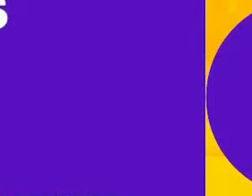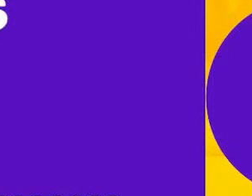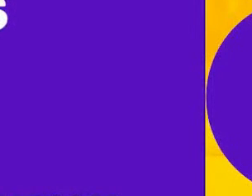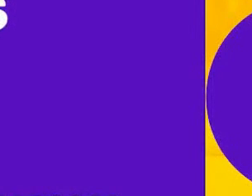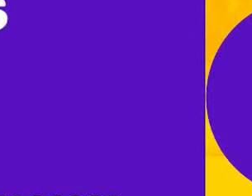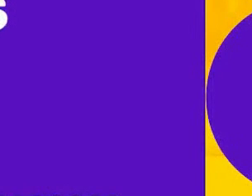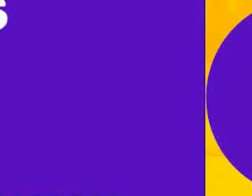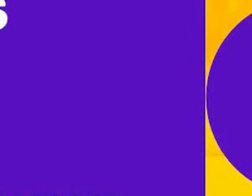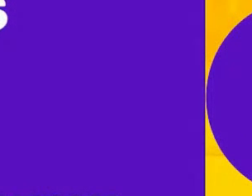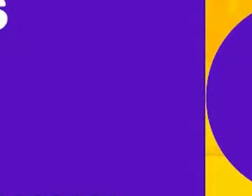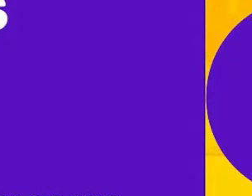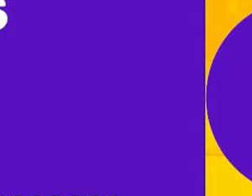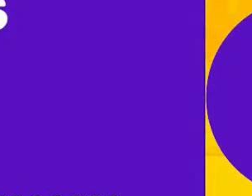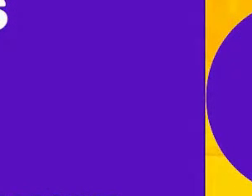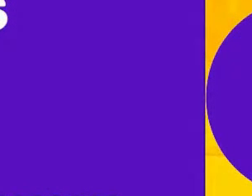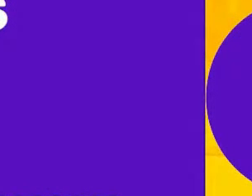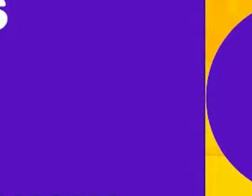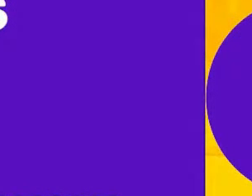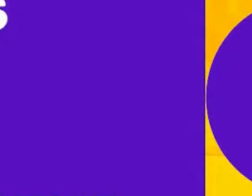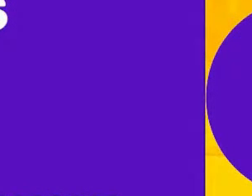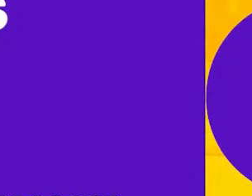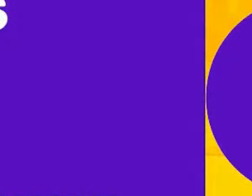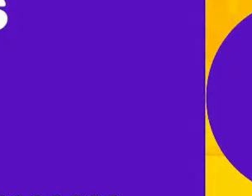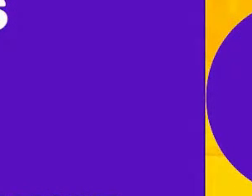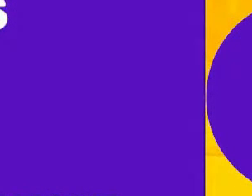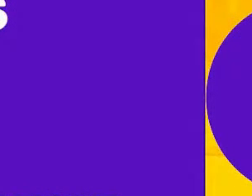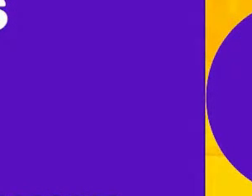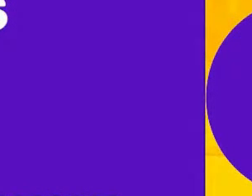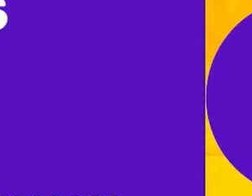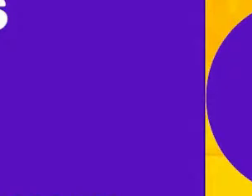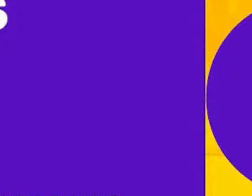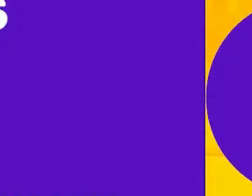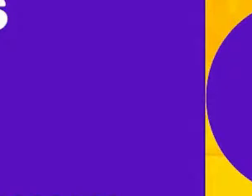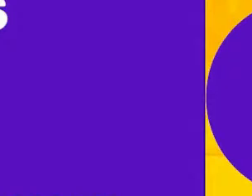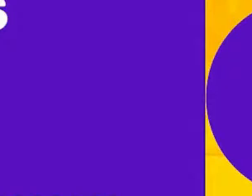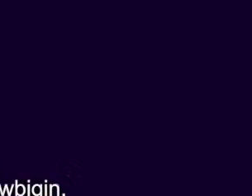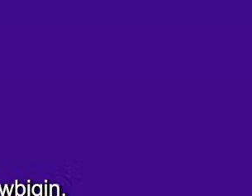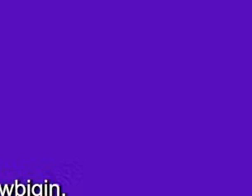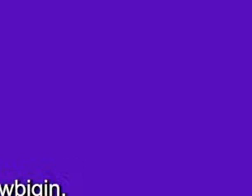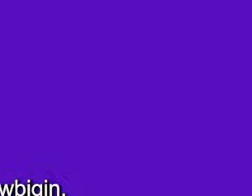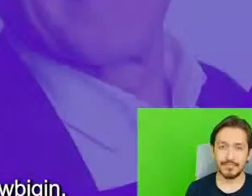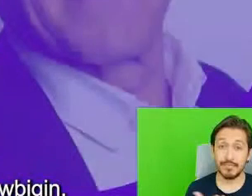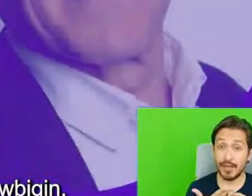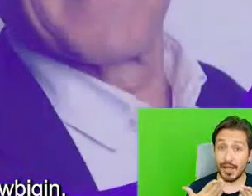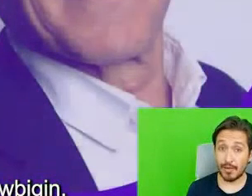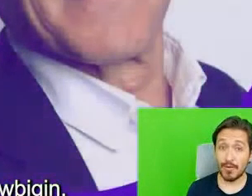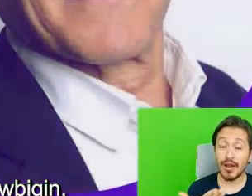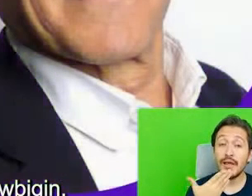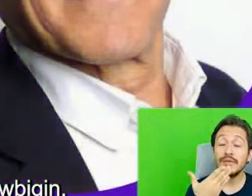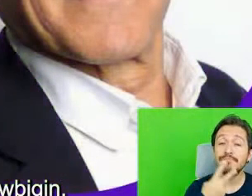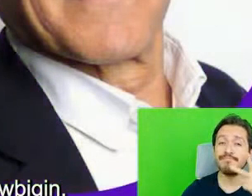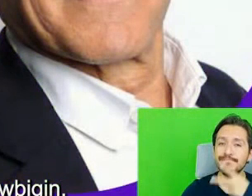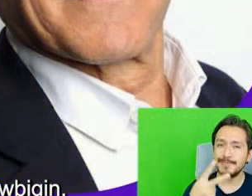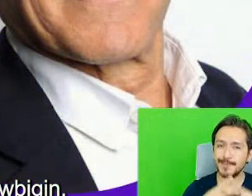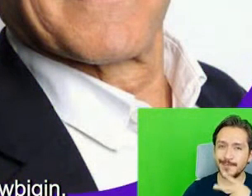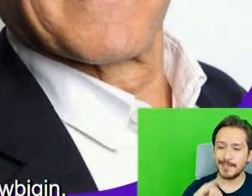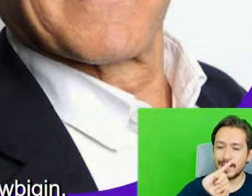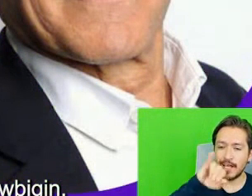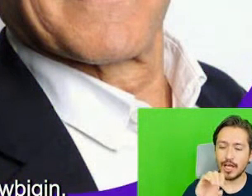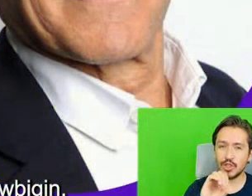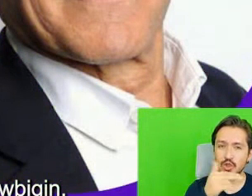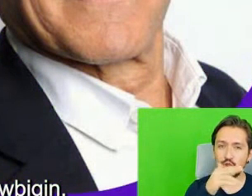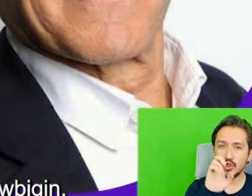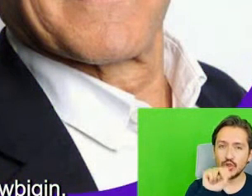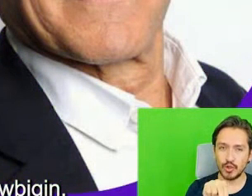A A continuación, le damos la bienvenida a John